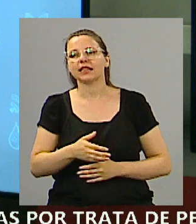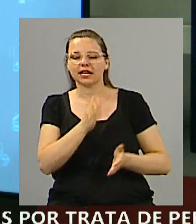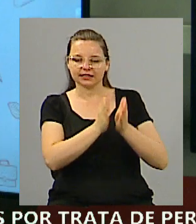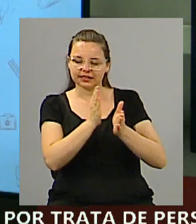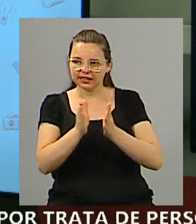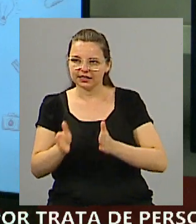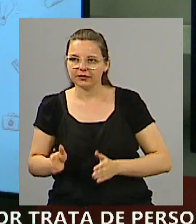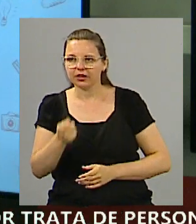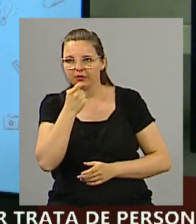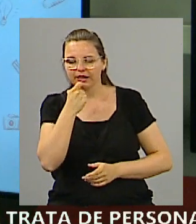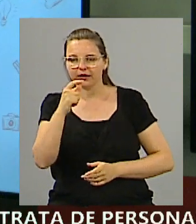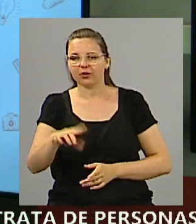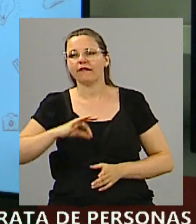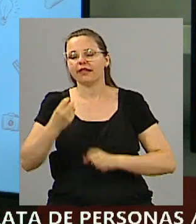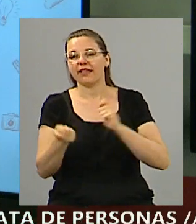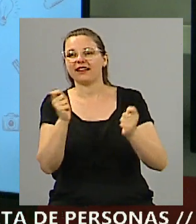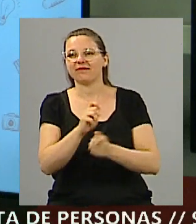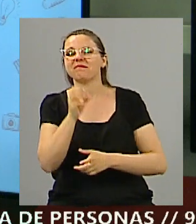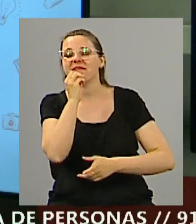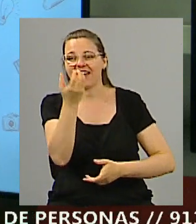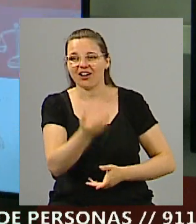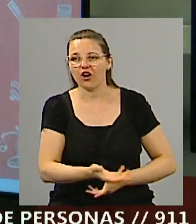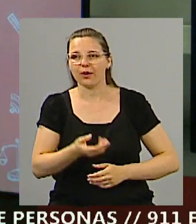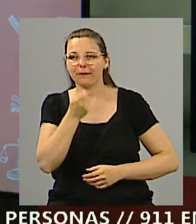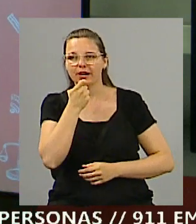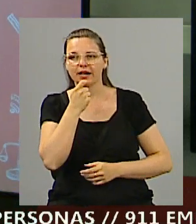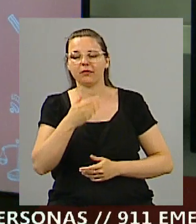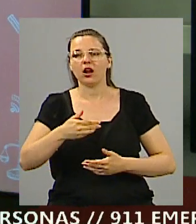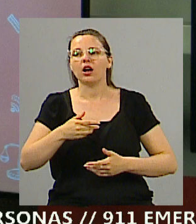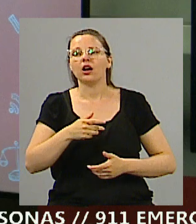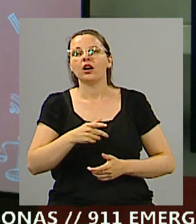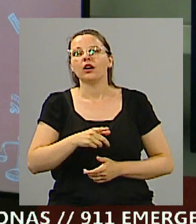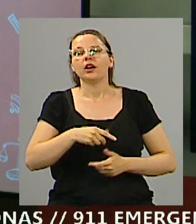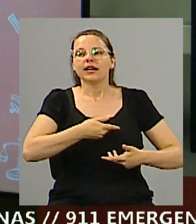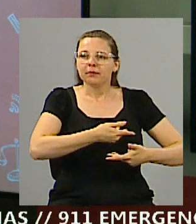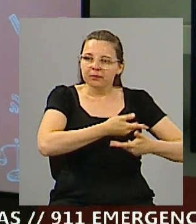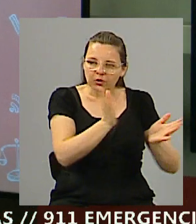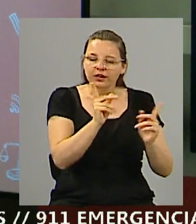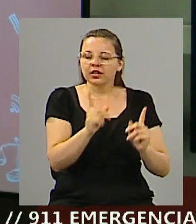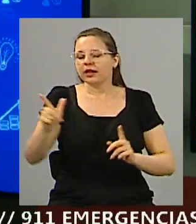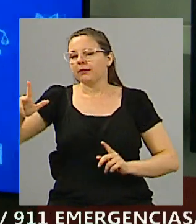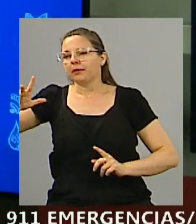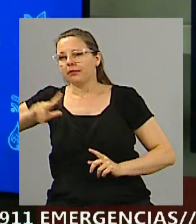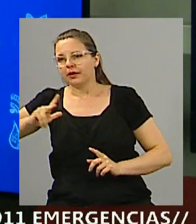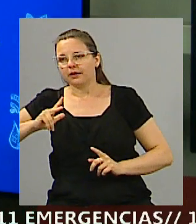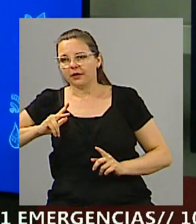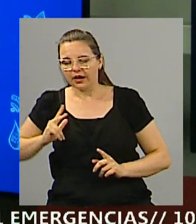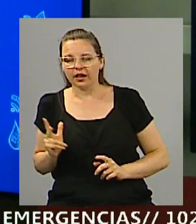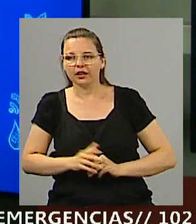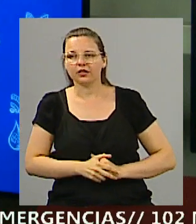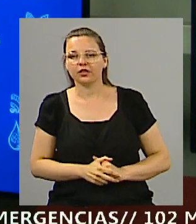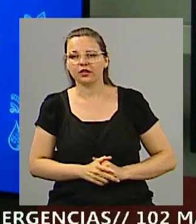más llevadera la situación y que además, tanto en el sector público como en el privado, está esa respuesta médica